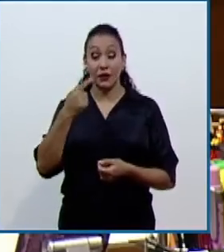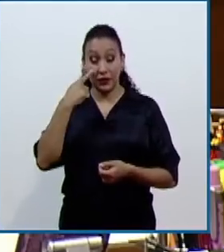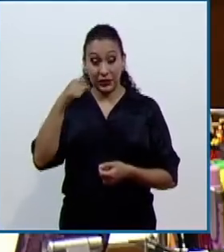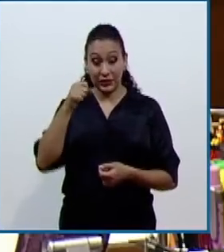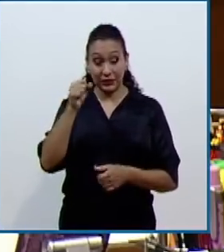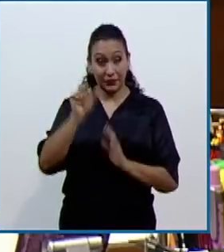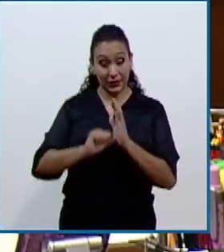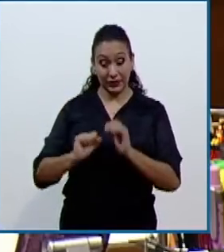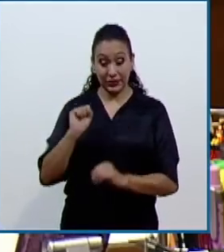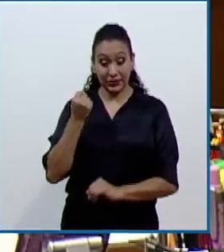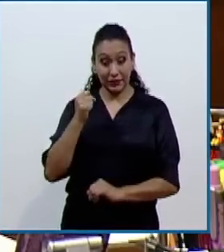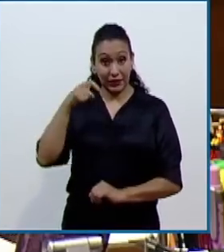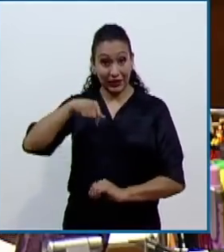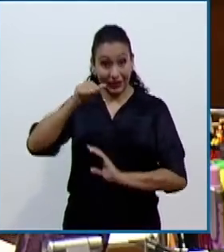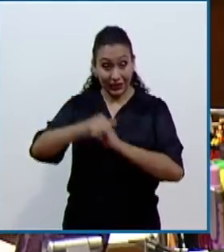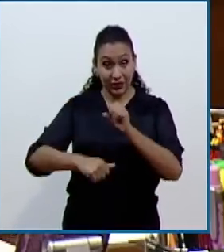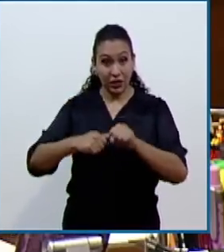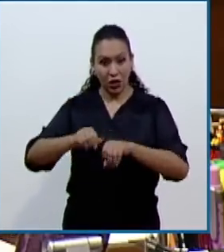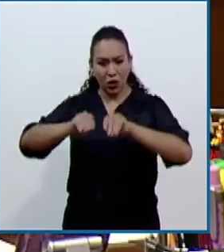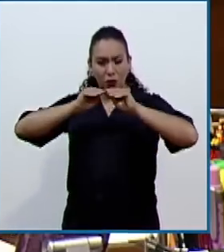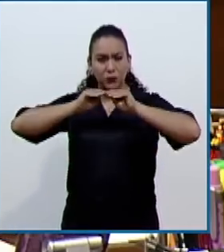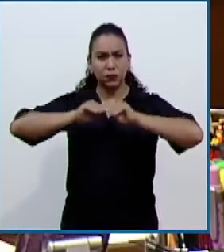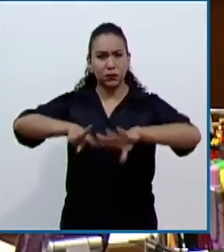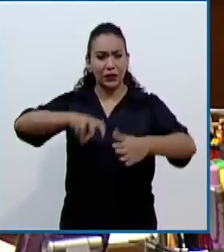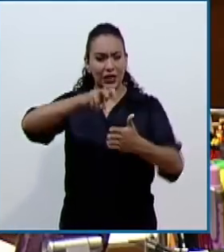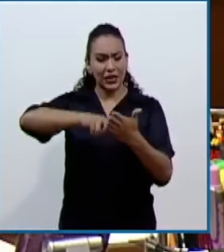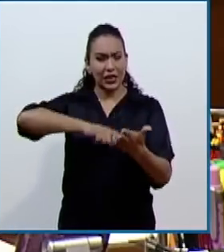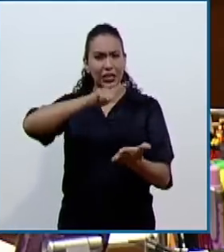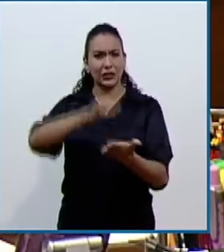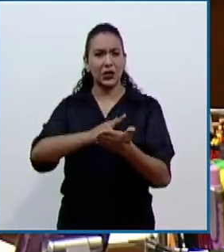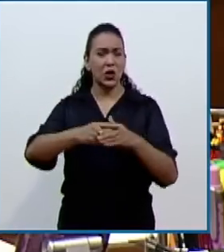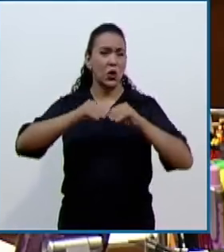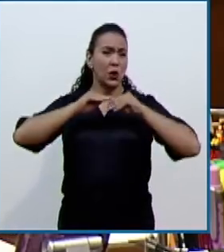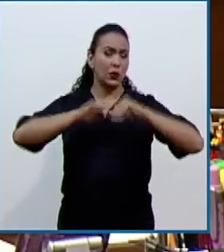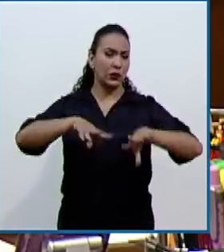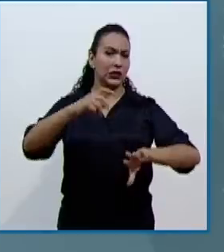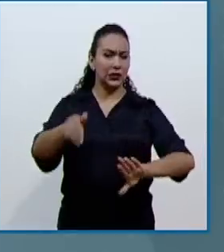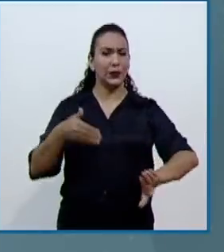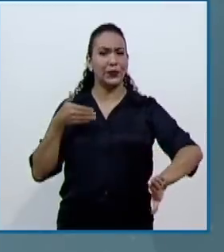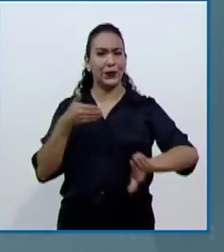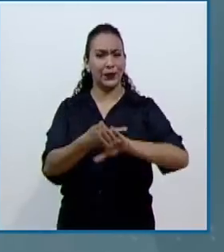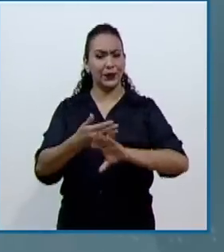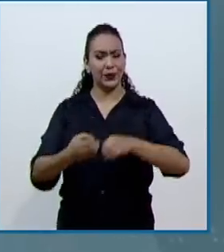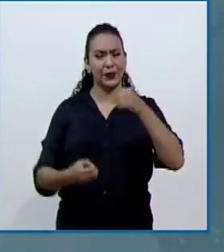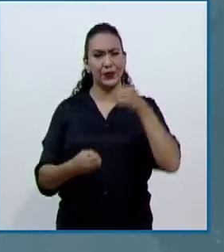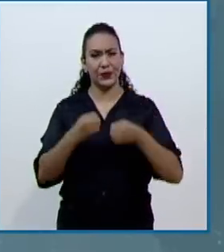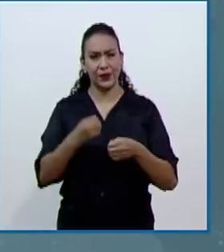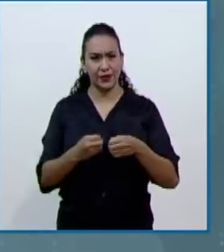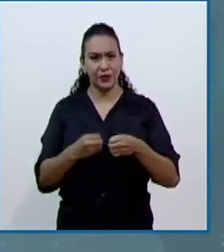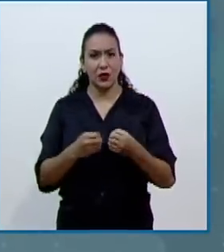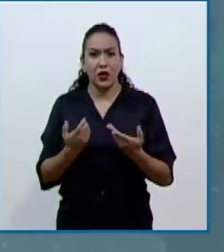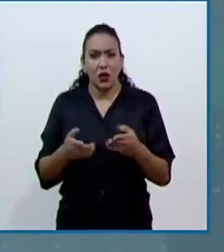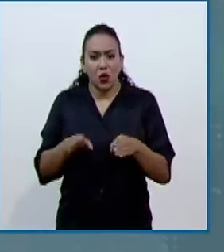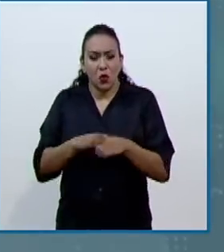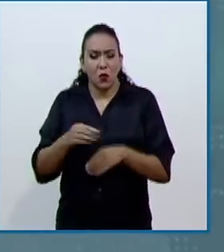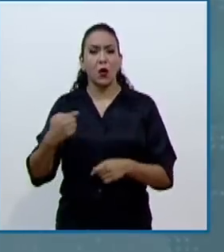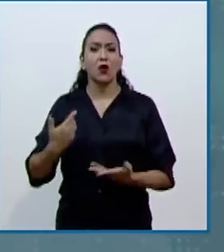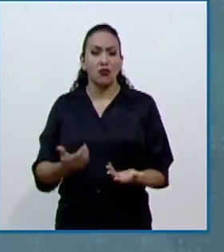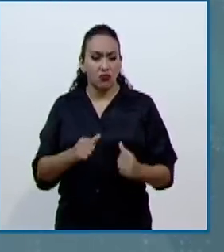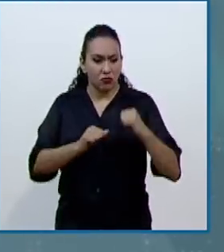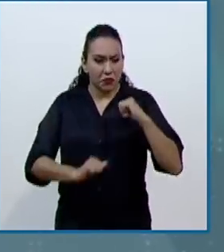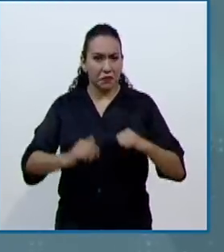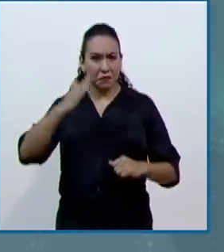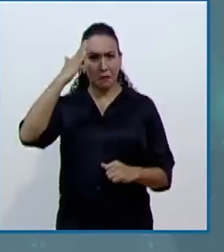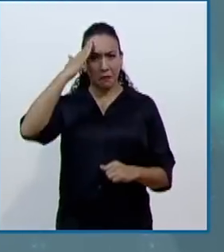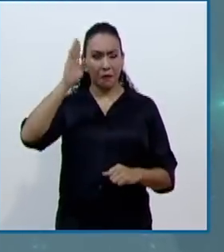este año se publicó una reforma que impacta en el núcleo del sistema judicial y además en las condiciones del cargo conferido.